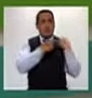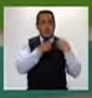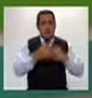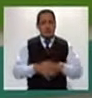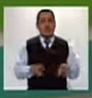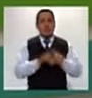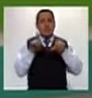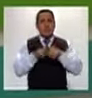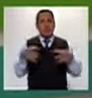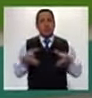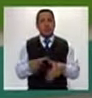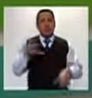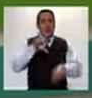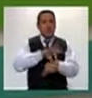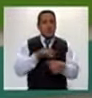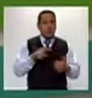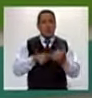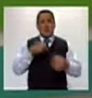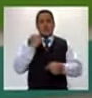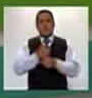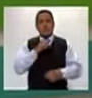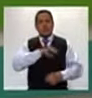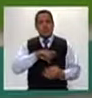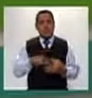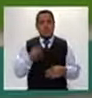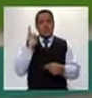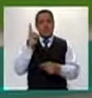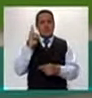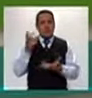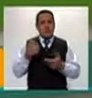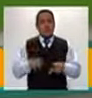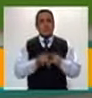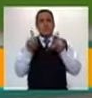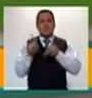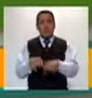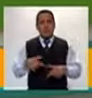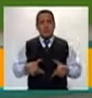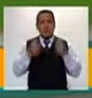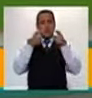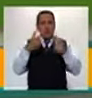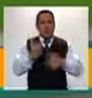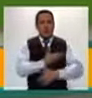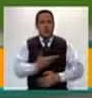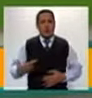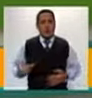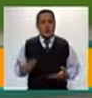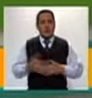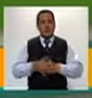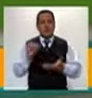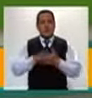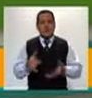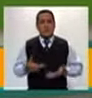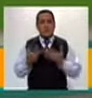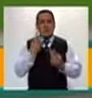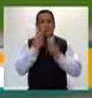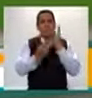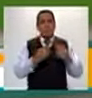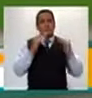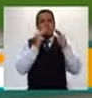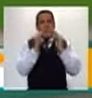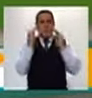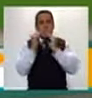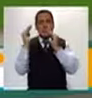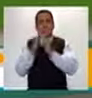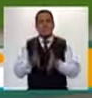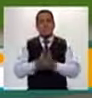compuestas por médicos trabajadores sociales educadores también por seguridad del estado quienes van a visitar casa por casa